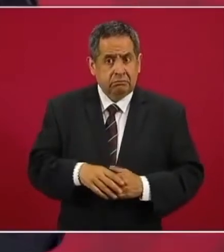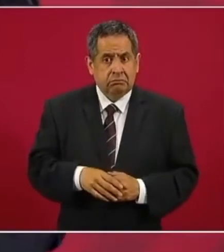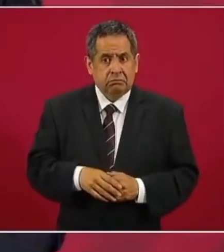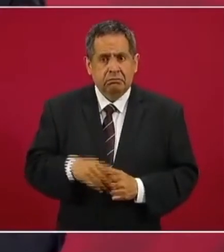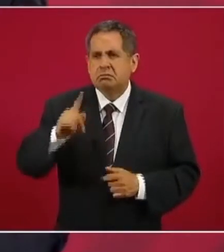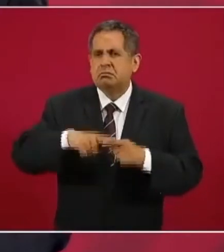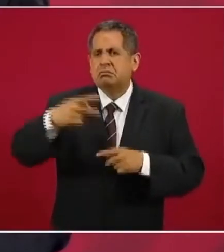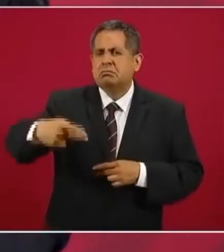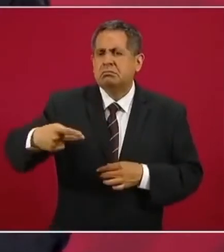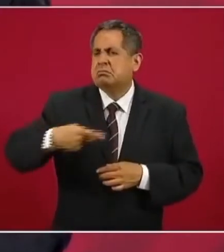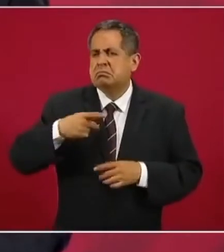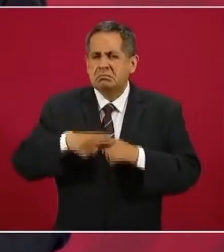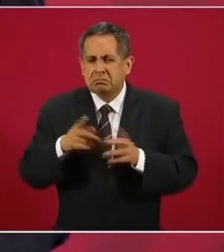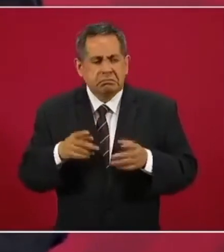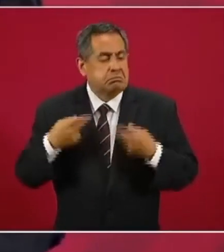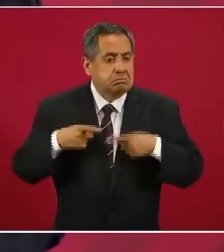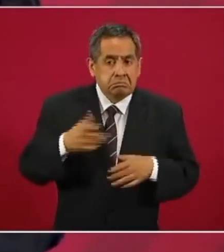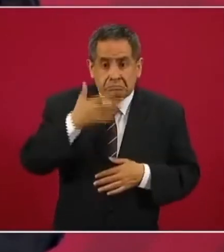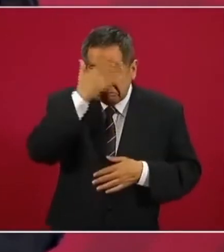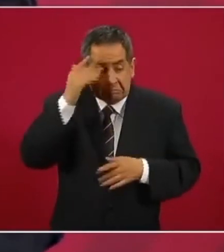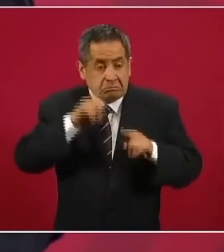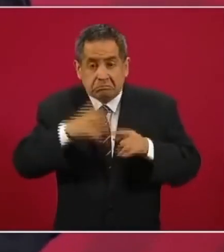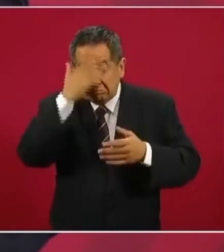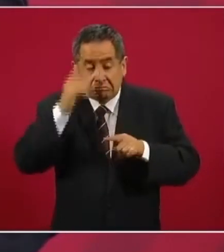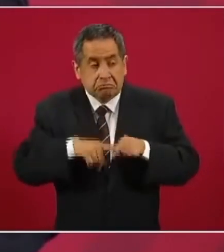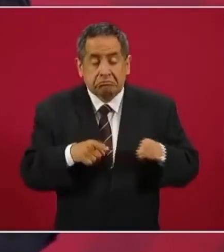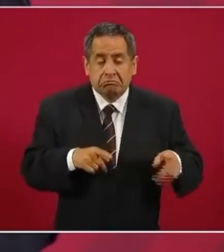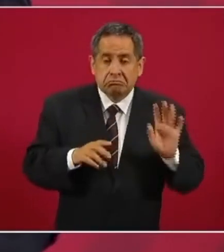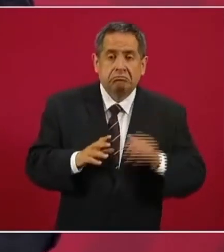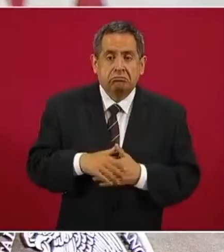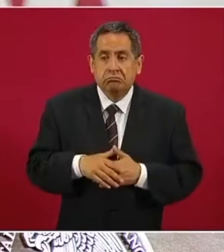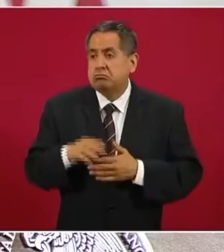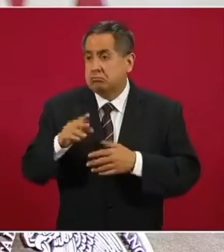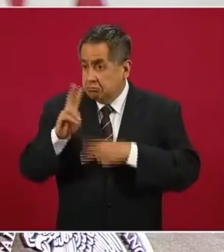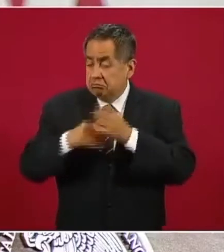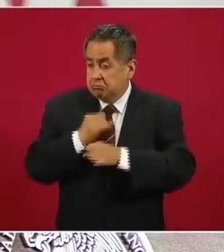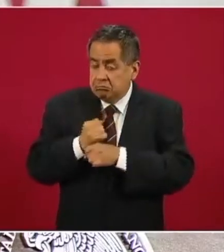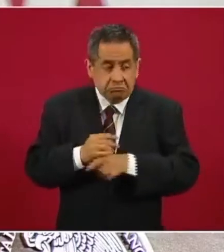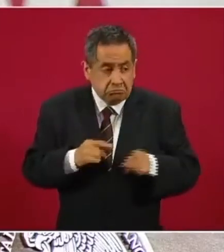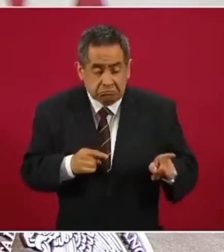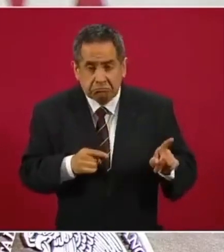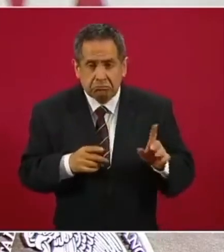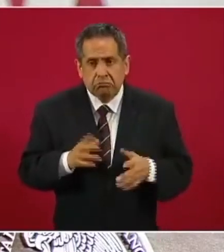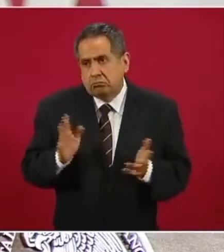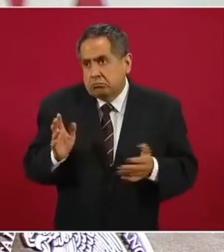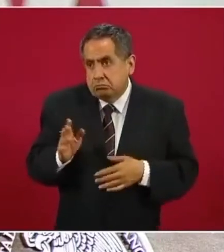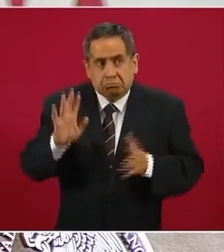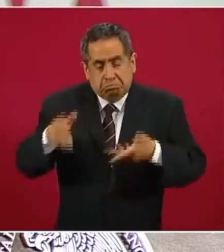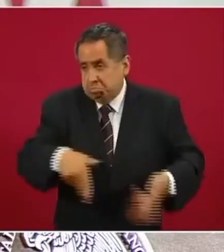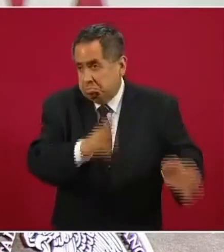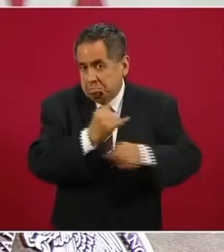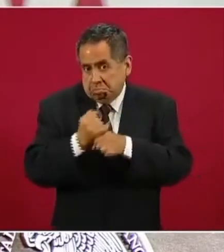que me preguntaron sobre un servidor público, yo no sabía ni quién era, que si se iba a investigar, y que digo, pues sí se